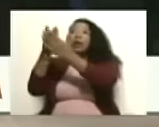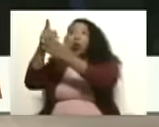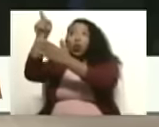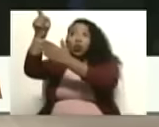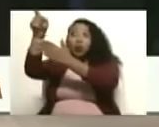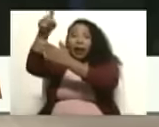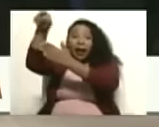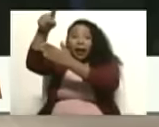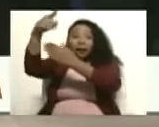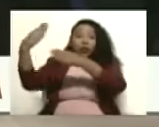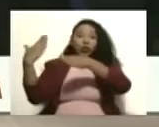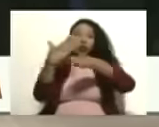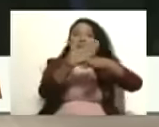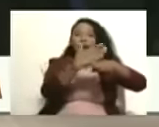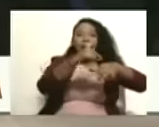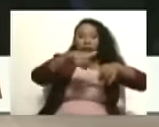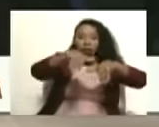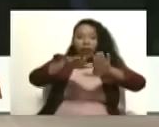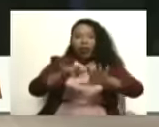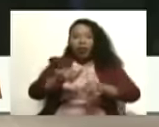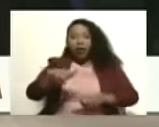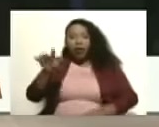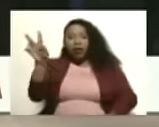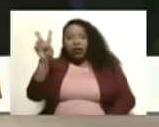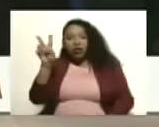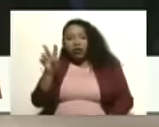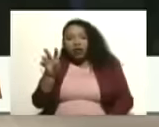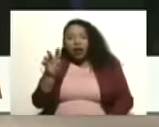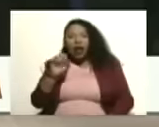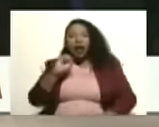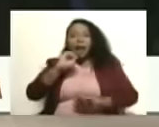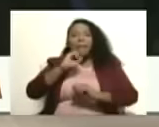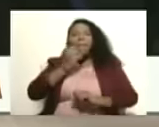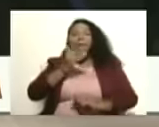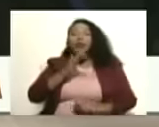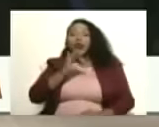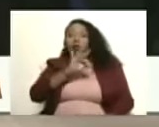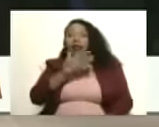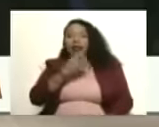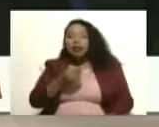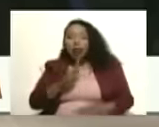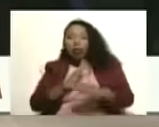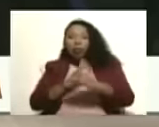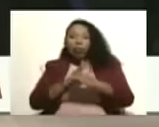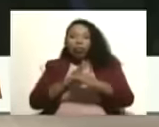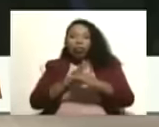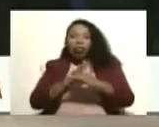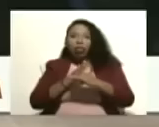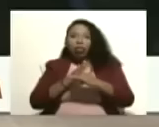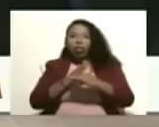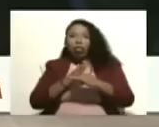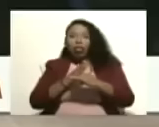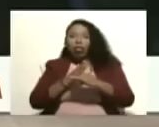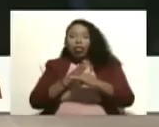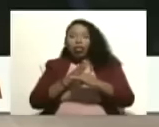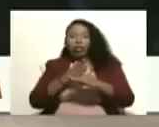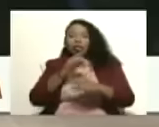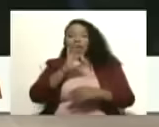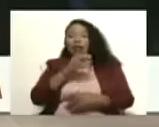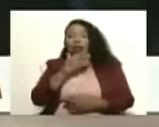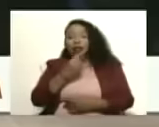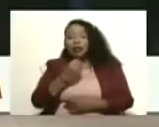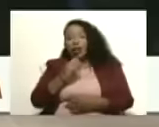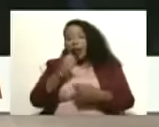consultivo del 3 de diciembre o en todo caso, si no suspendiera el referendo consultivo del 3 de diciembre,